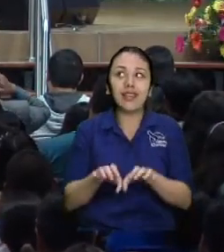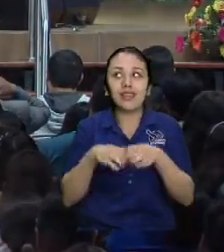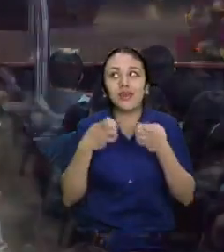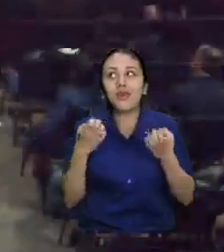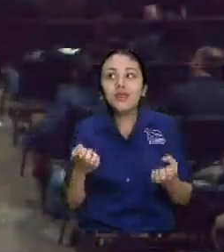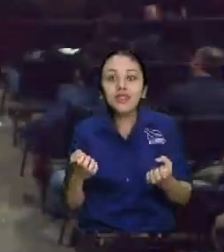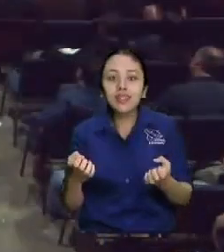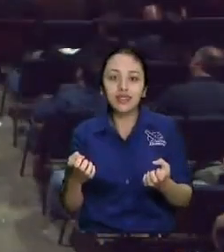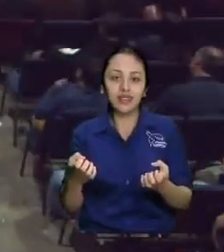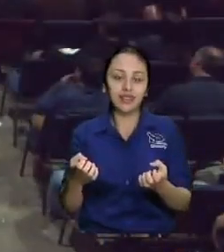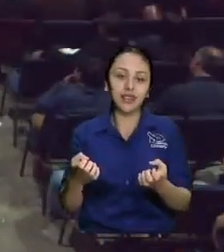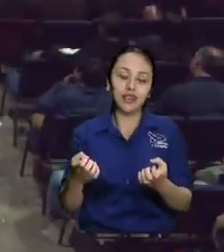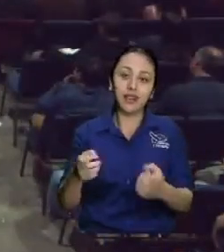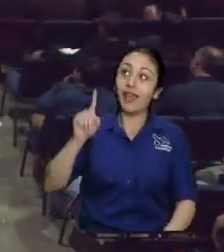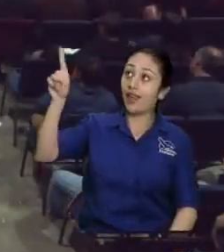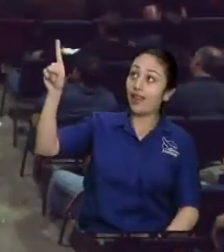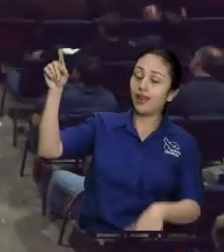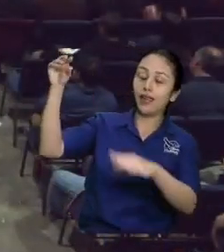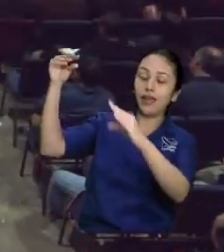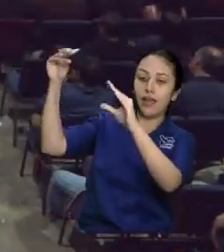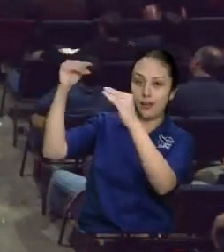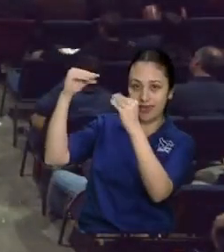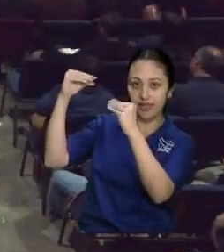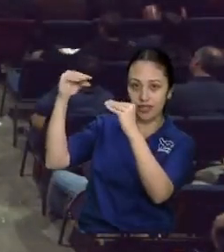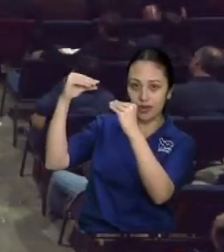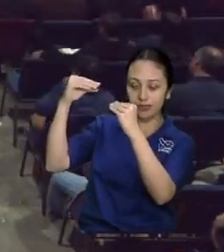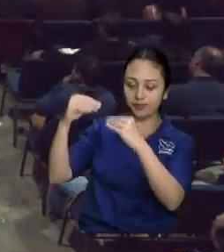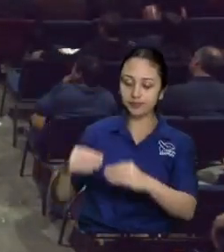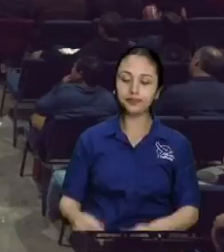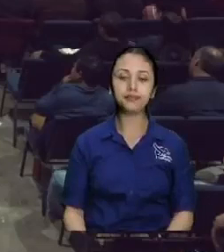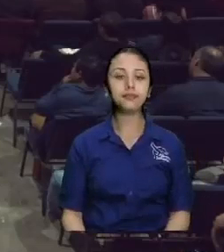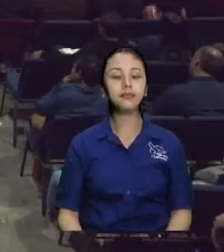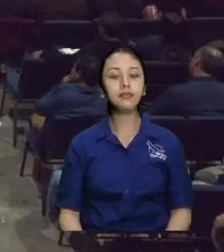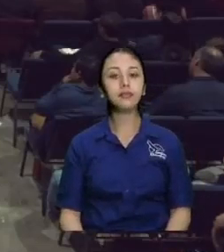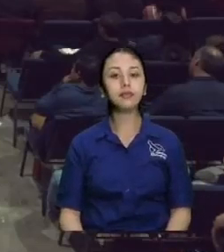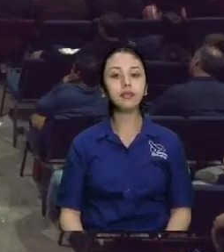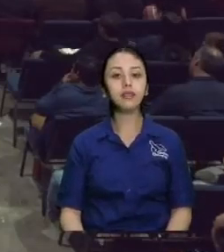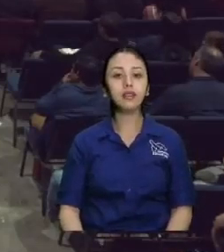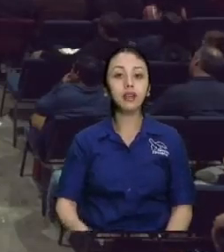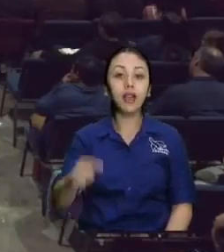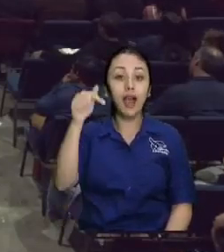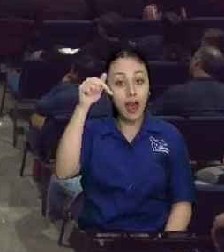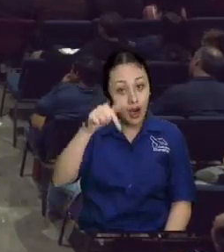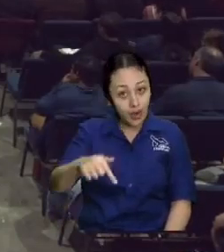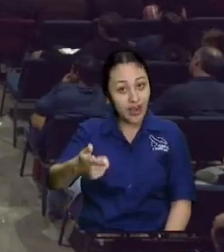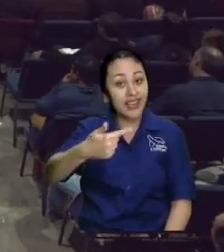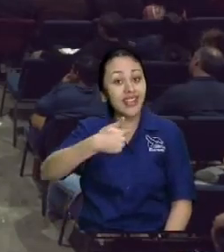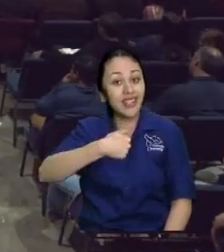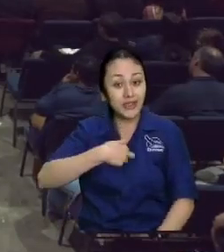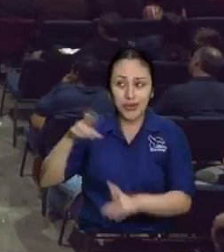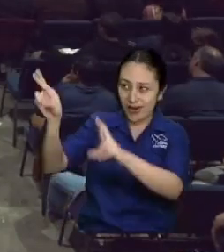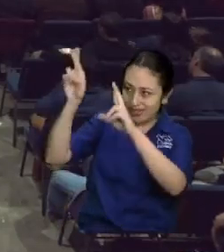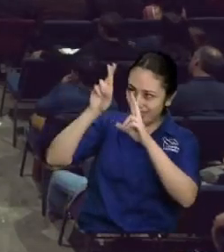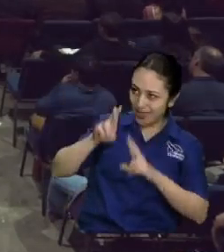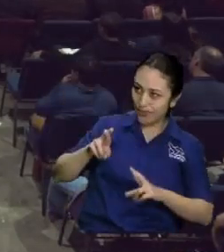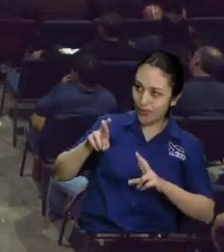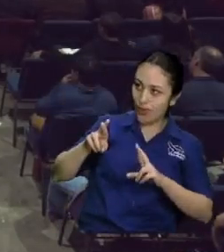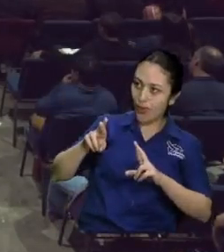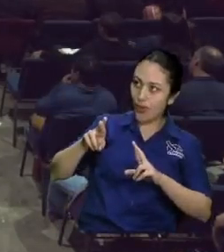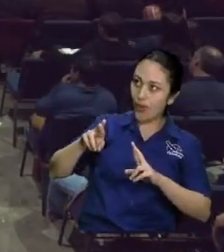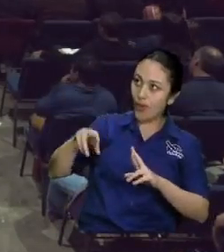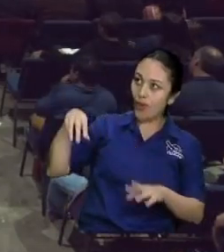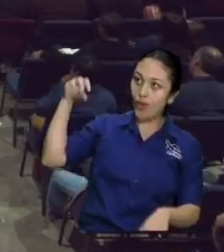Entonces, pero entonces me enseñó. Entonces, basado en esto, ahora cuando recibo un mensaje le trato de sacar el jugo.